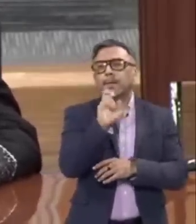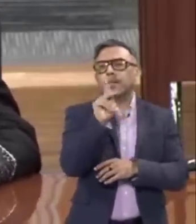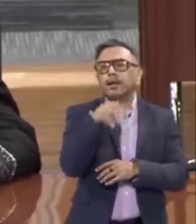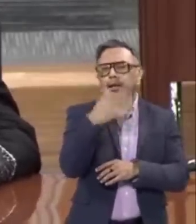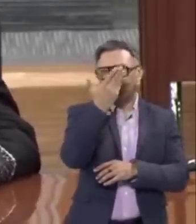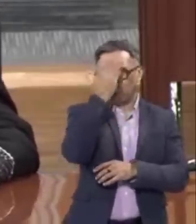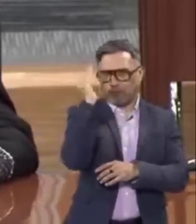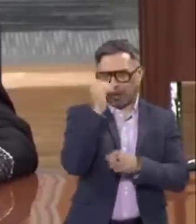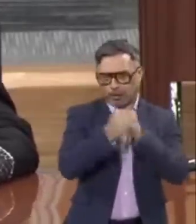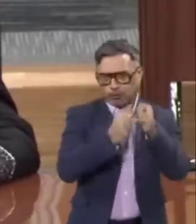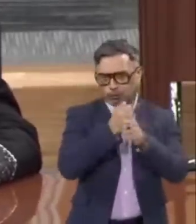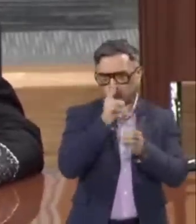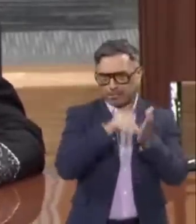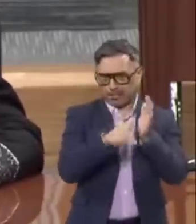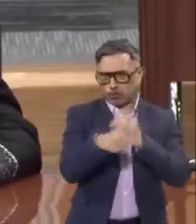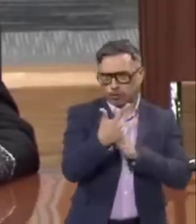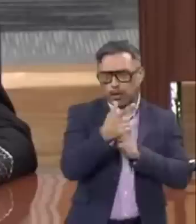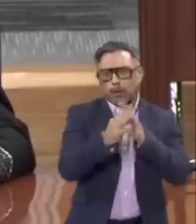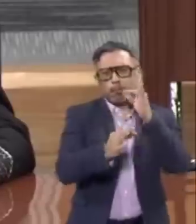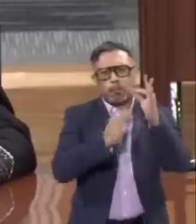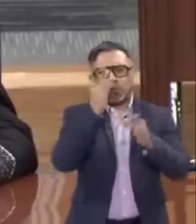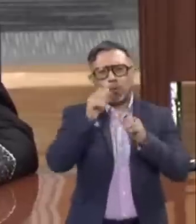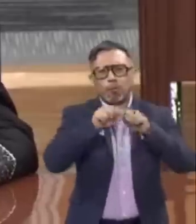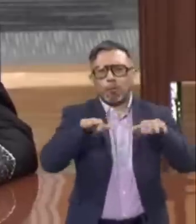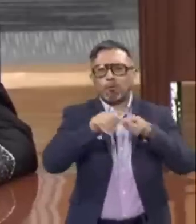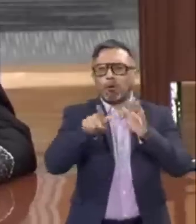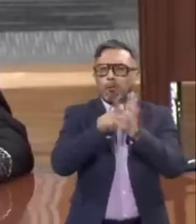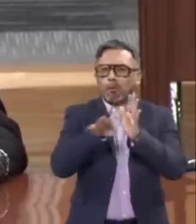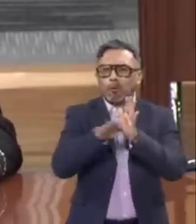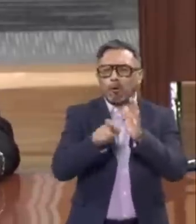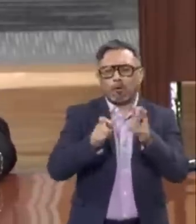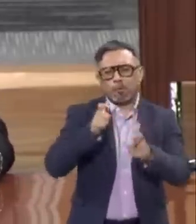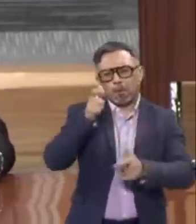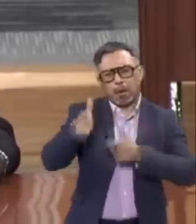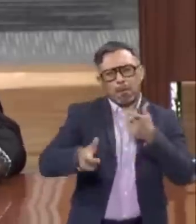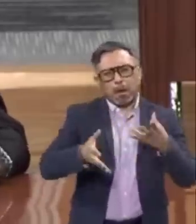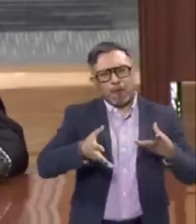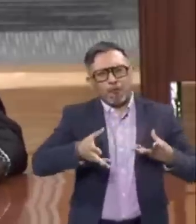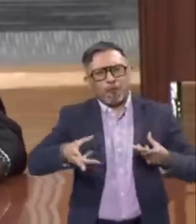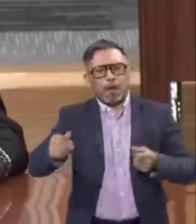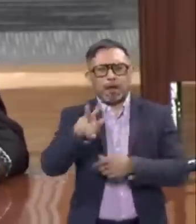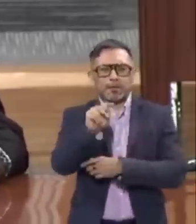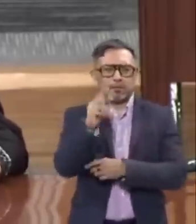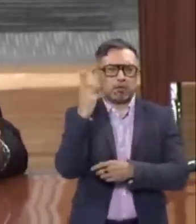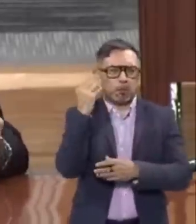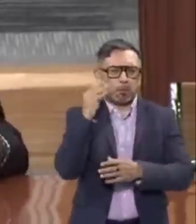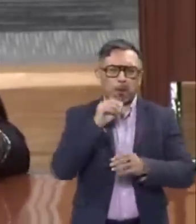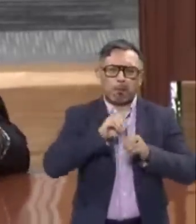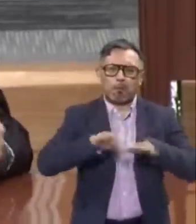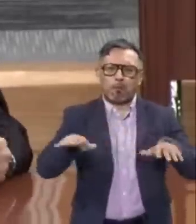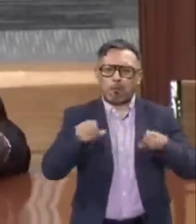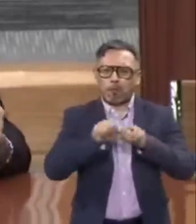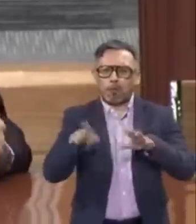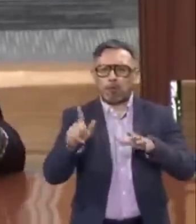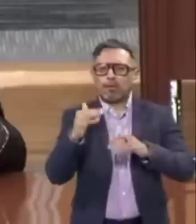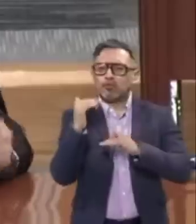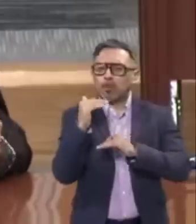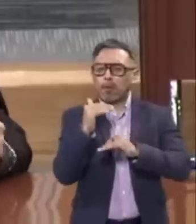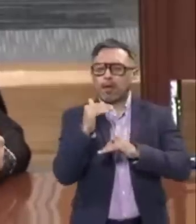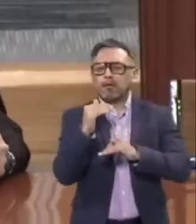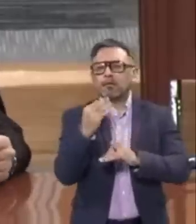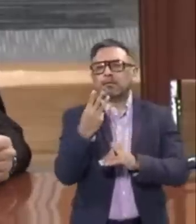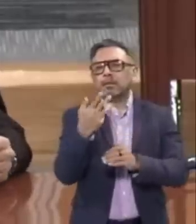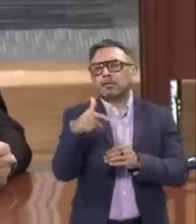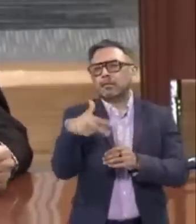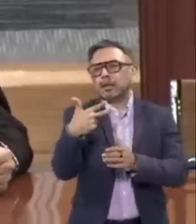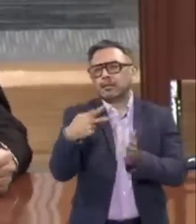campaña caracterizada por el despilfarro y el montaje mediático, con un tope de campaña que excedió 13